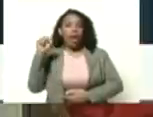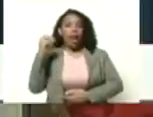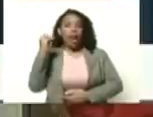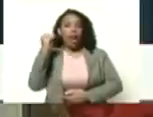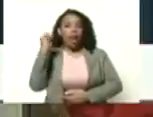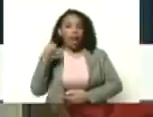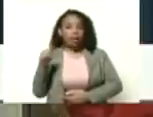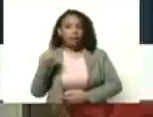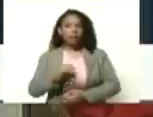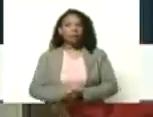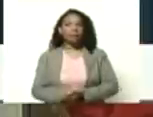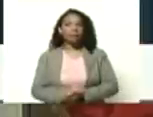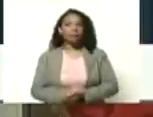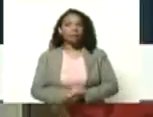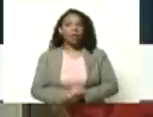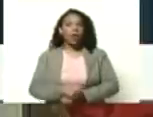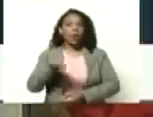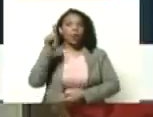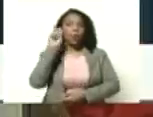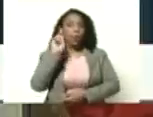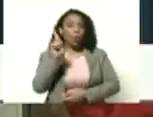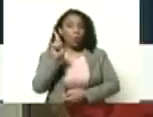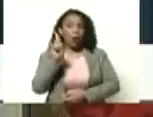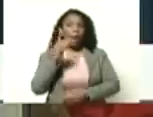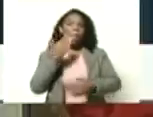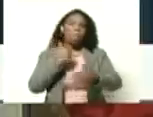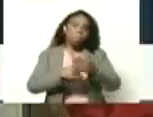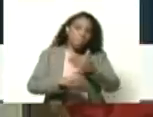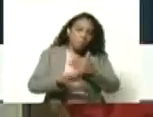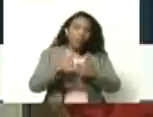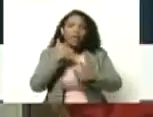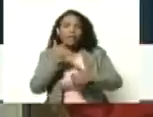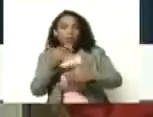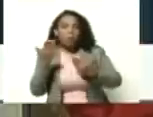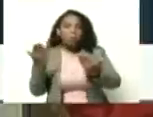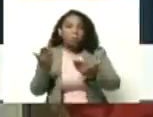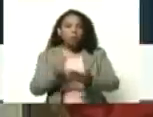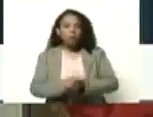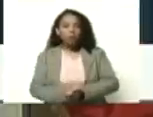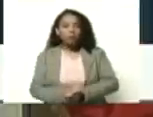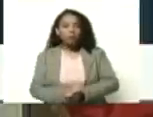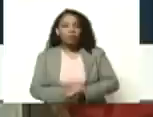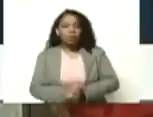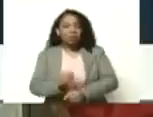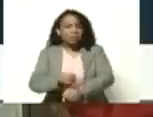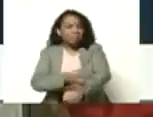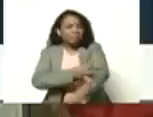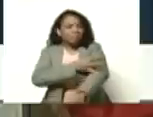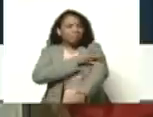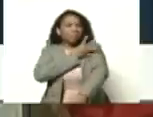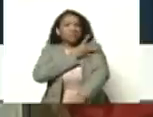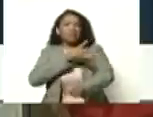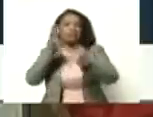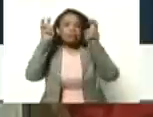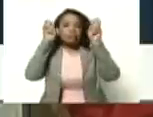una vamos a decirlo así espeluznante trama